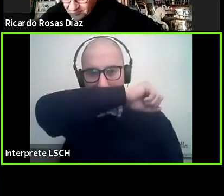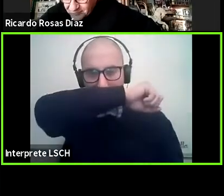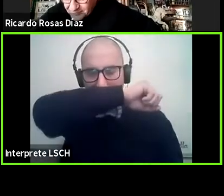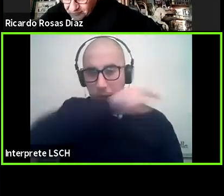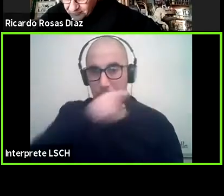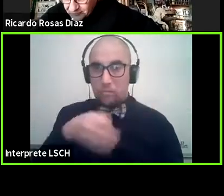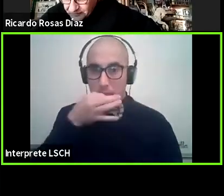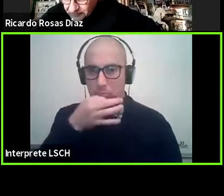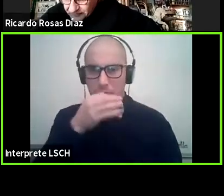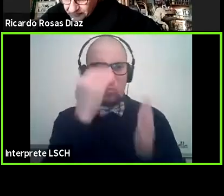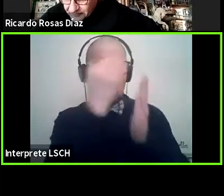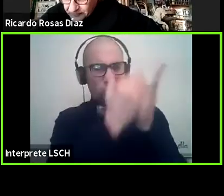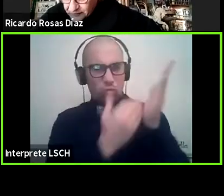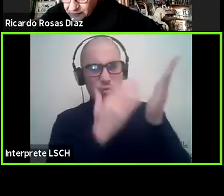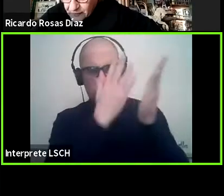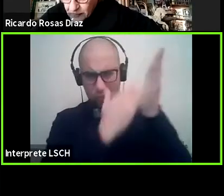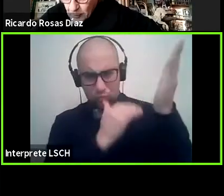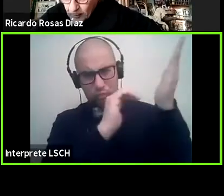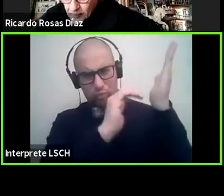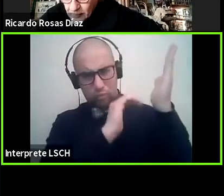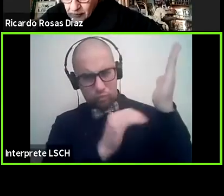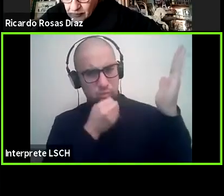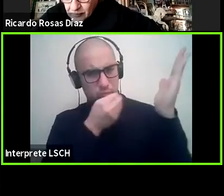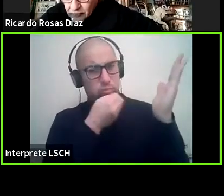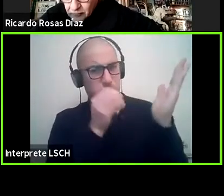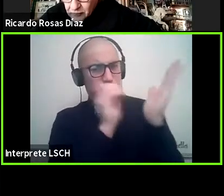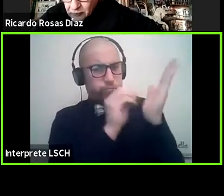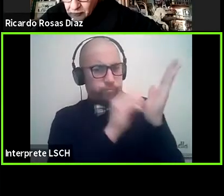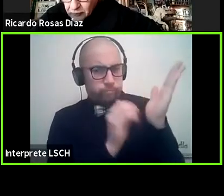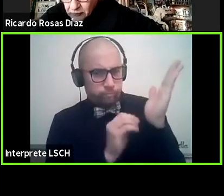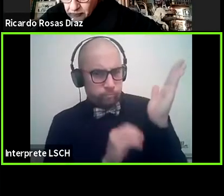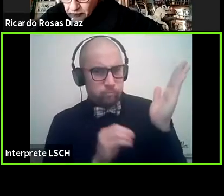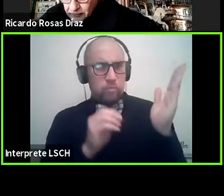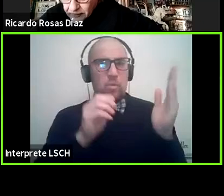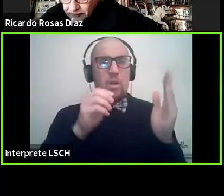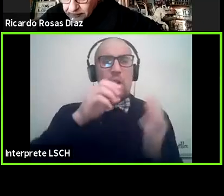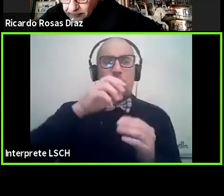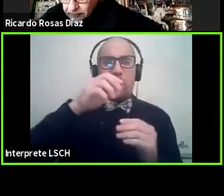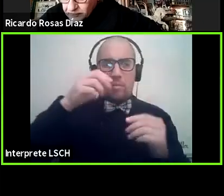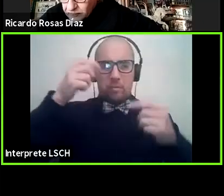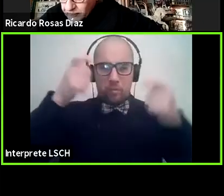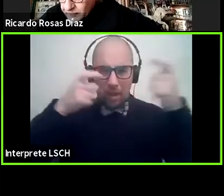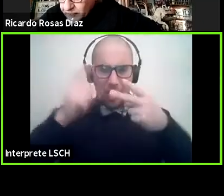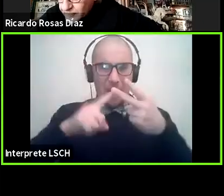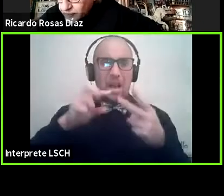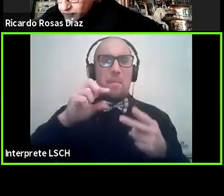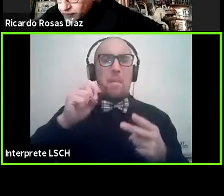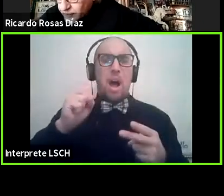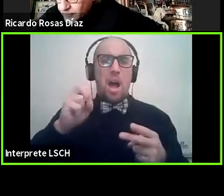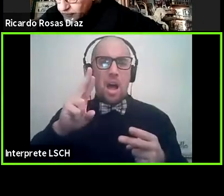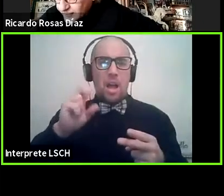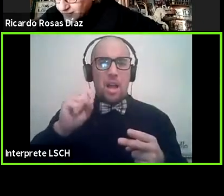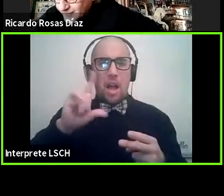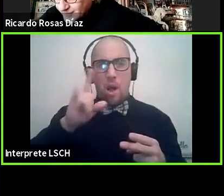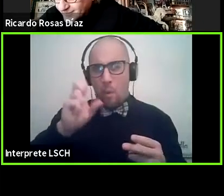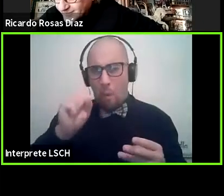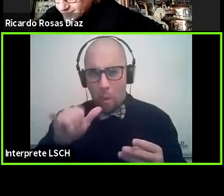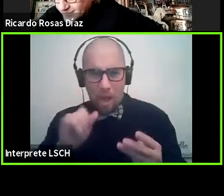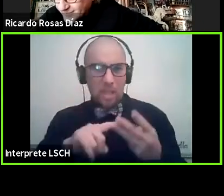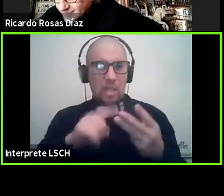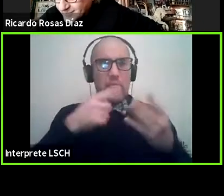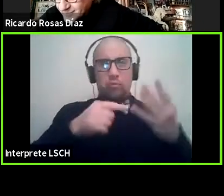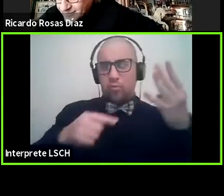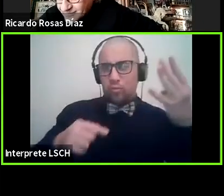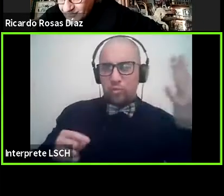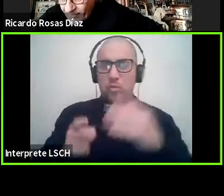siguieron hablando aquí. Jardines Peñalolenda, en Talca, desde Paraguay, saludos de verdad. Nosotros sabemos que